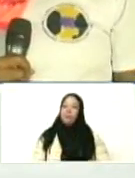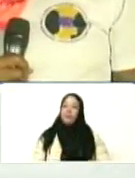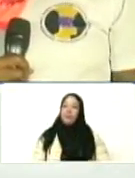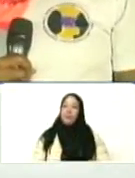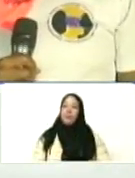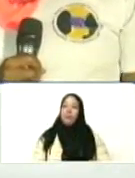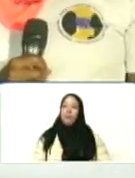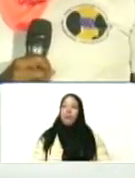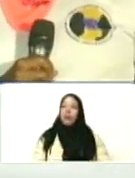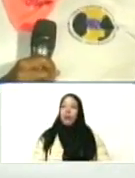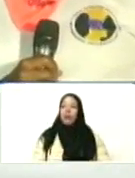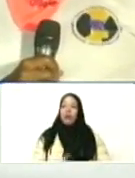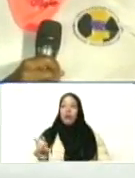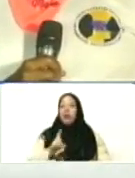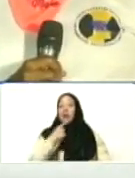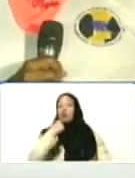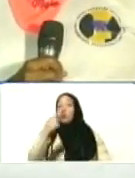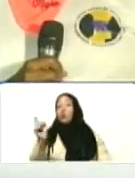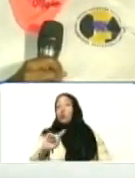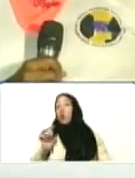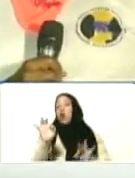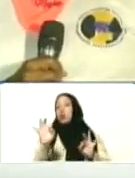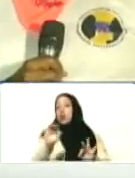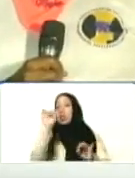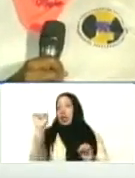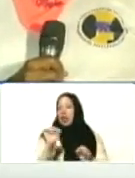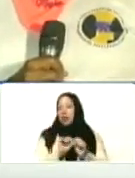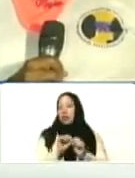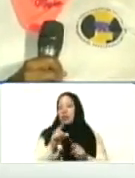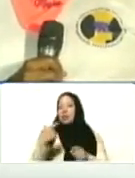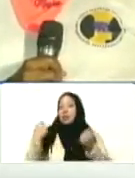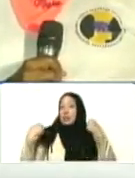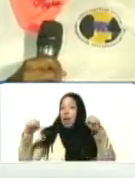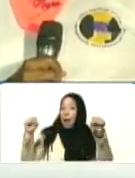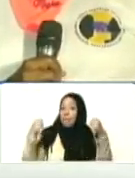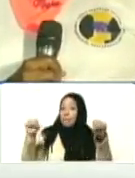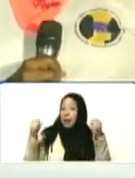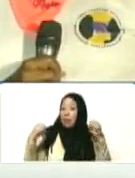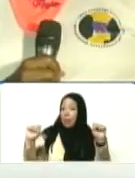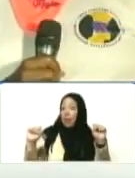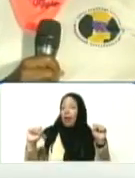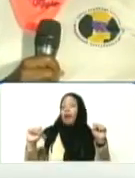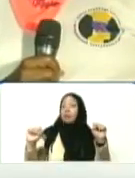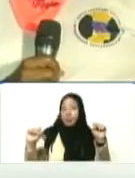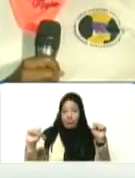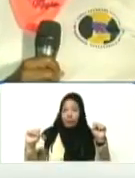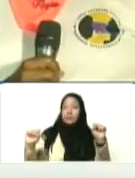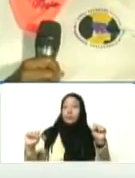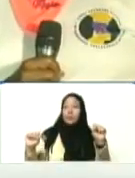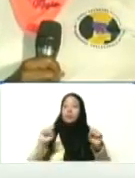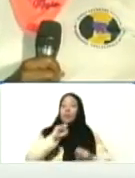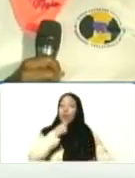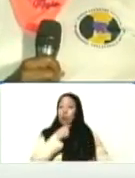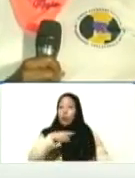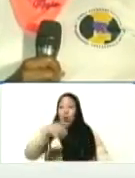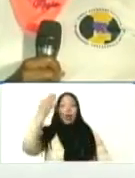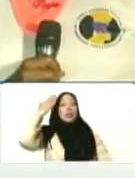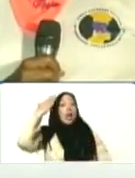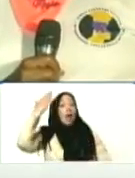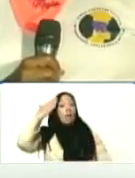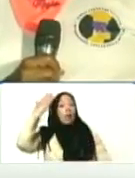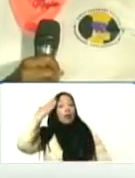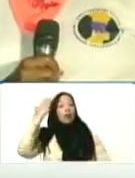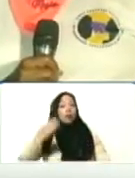La estrategia no se dice exactamente, se aplica. Para que ustedes vean la sabiduría que tiene nuestro